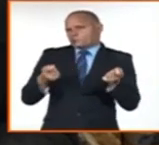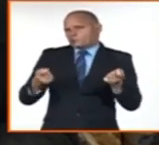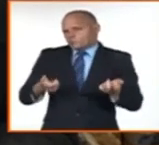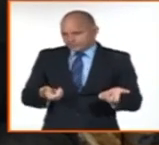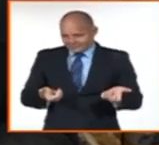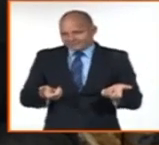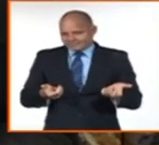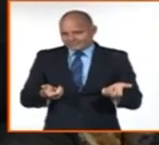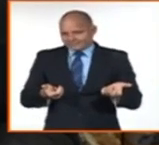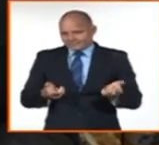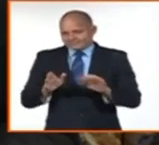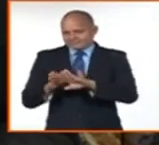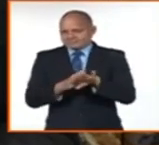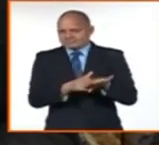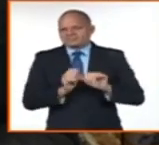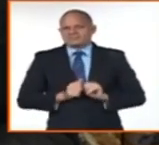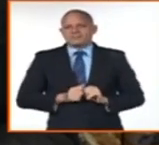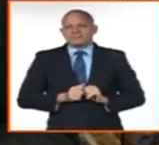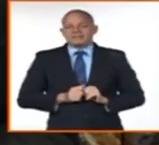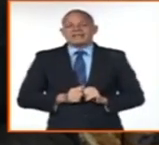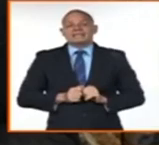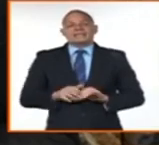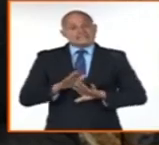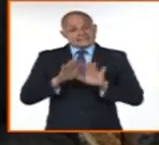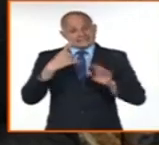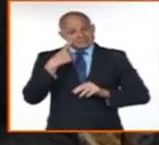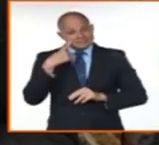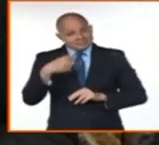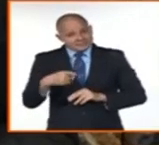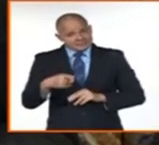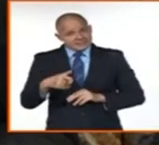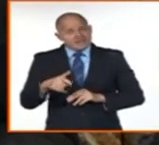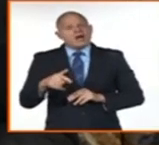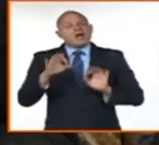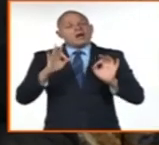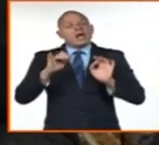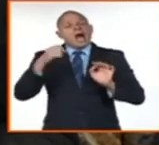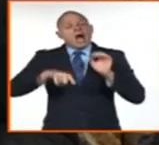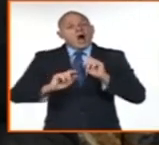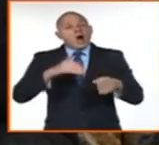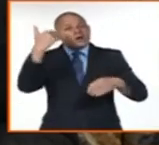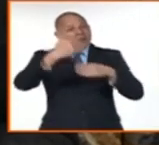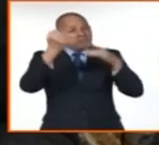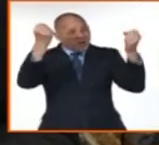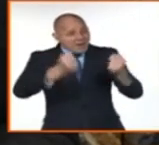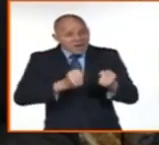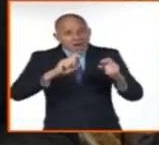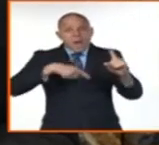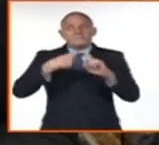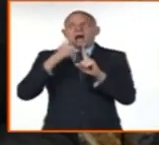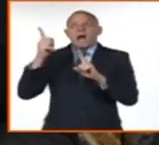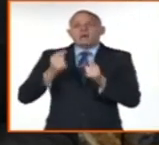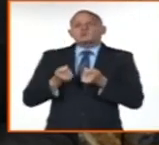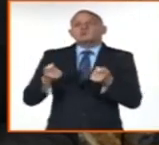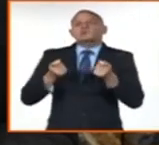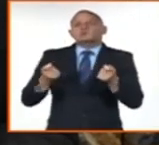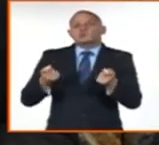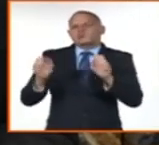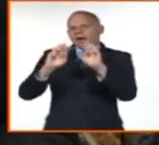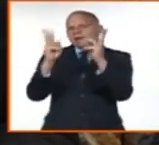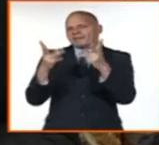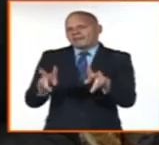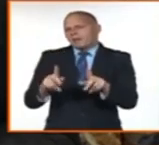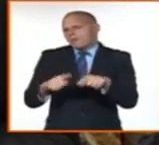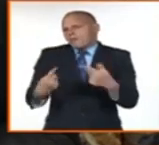ese recrudecimiento del bloqueo, con esa agresividad, para buscar que hubiera una ruptura del pueblo cubano con la revolución, para que hubiera un